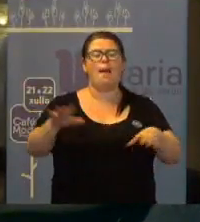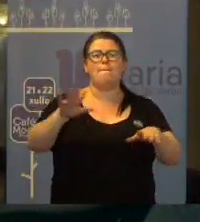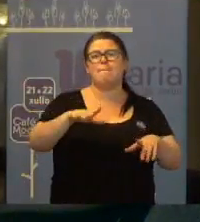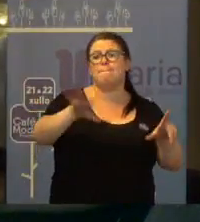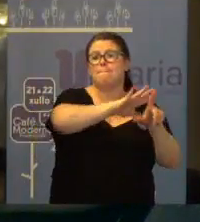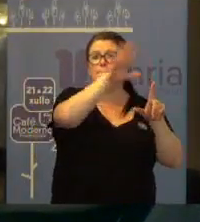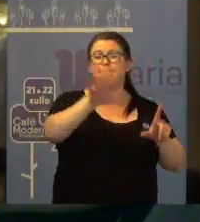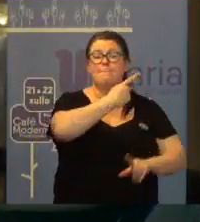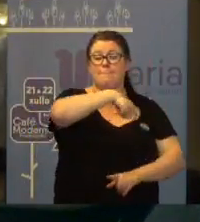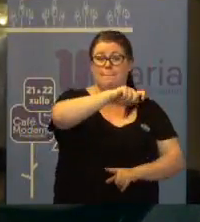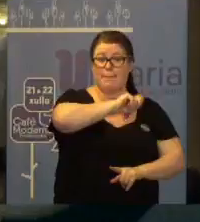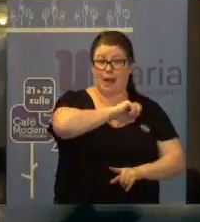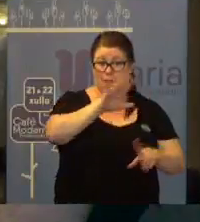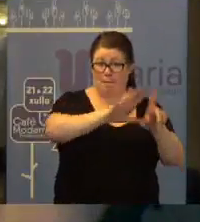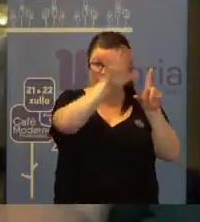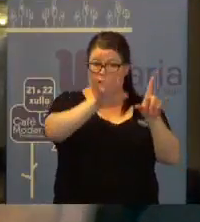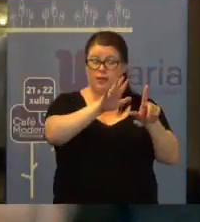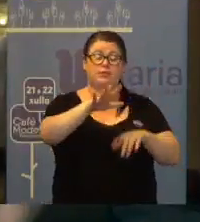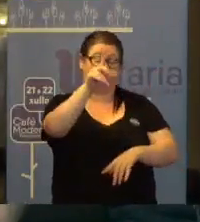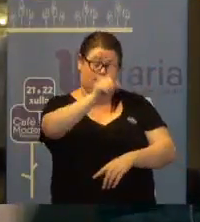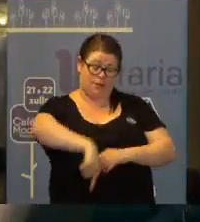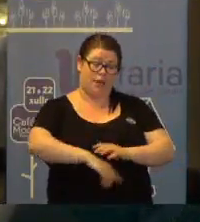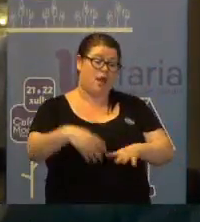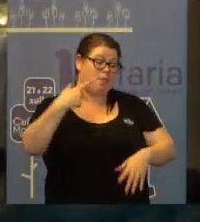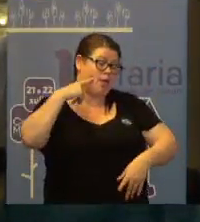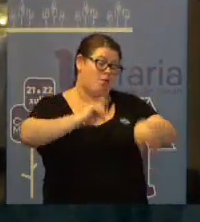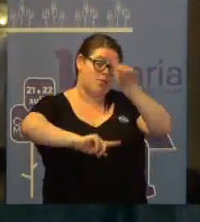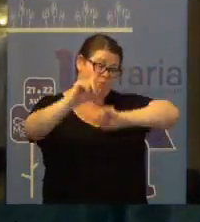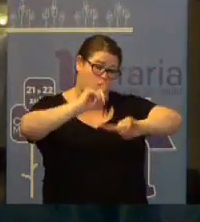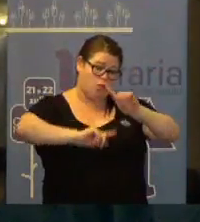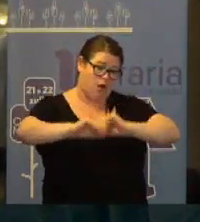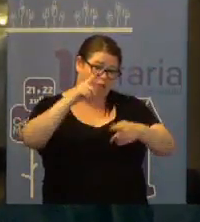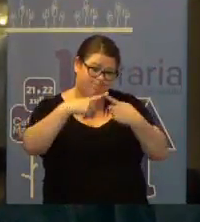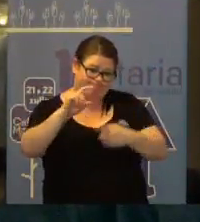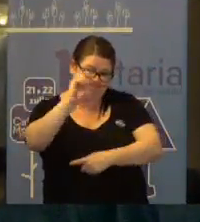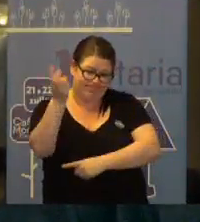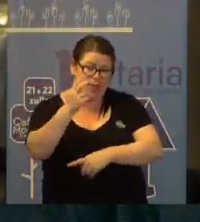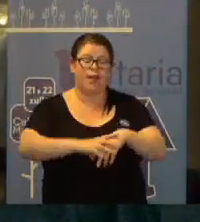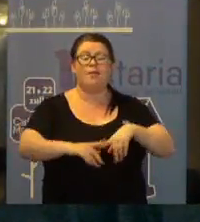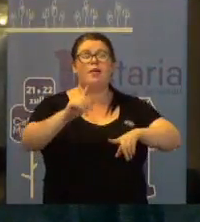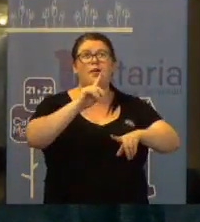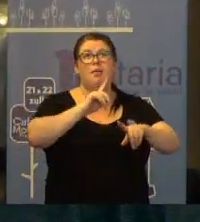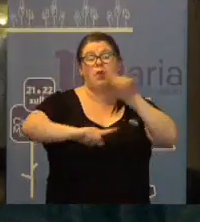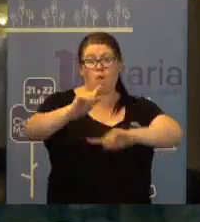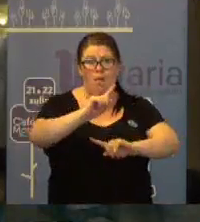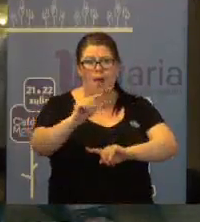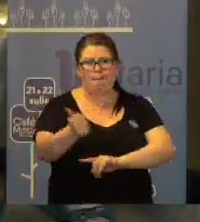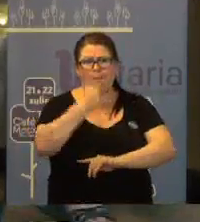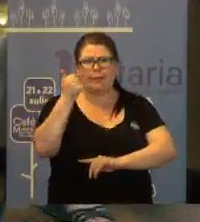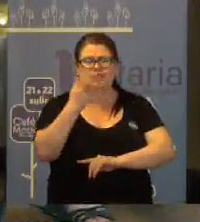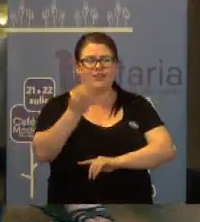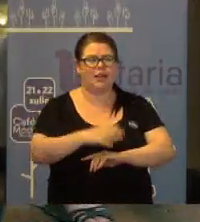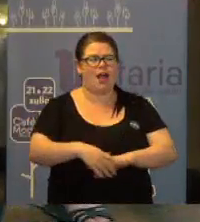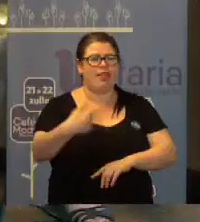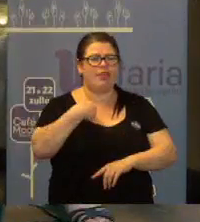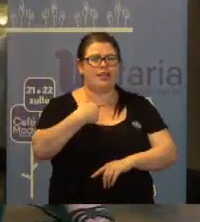Eu creo que o país en parte tamén. Pero en todo caso a mí me preocupa outra cousa, é dicir, a mí me preocupa máis, antes